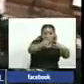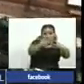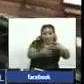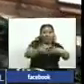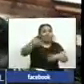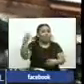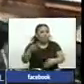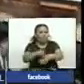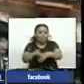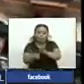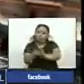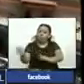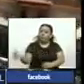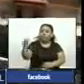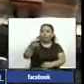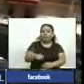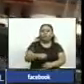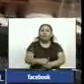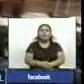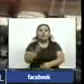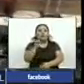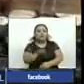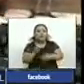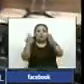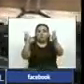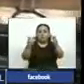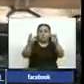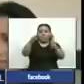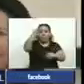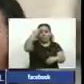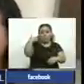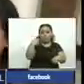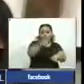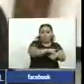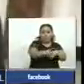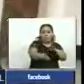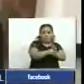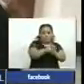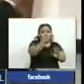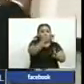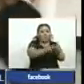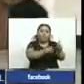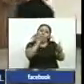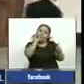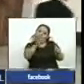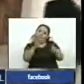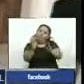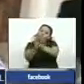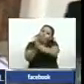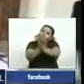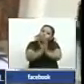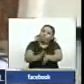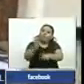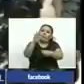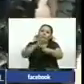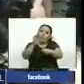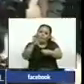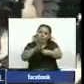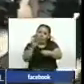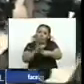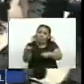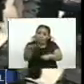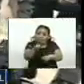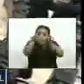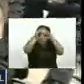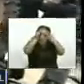presencia del parlamentario. A este respecto, la legisladora opositora Yajaira de Forero pidió un voto de confianza a la ciudadanía ante las